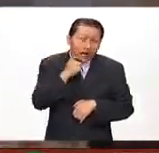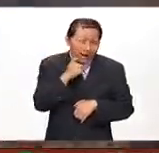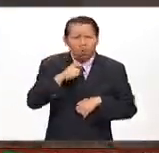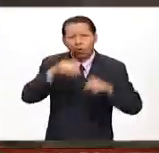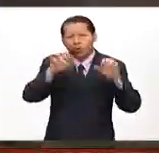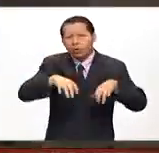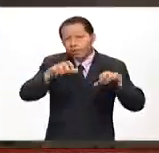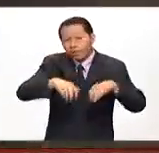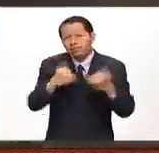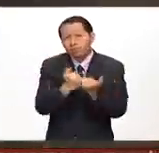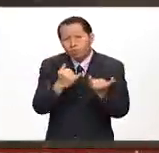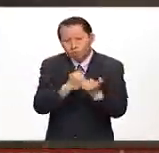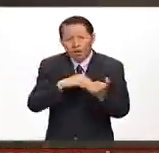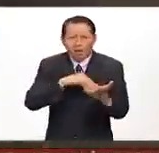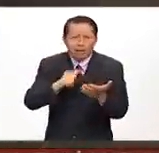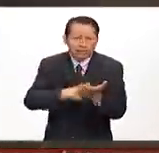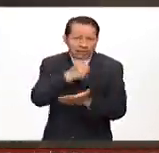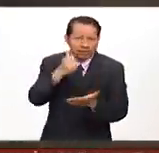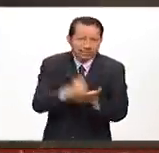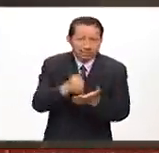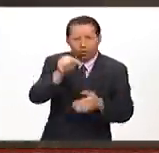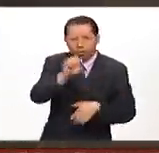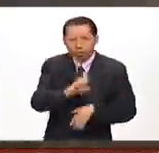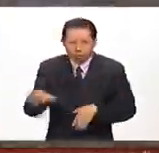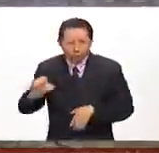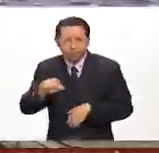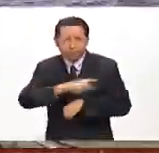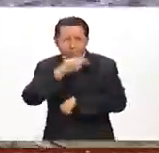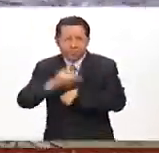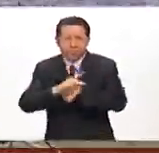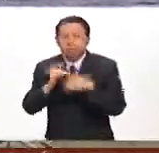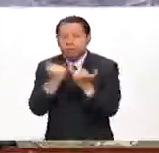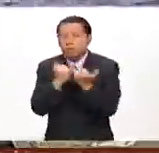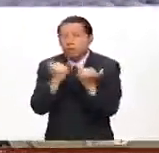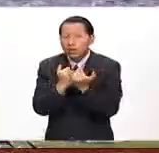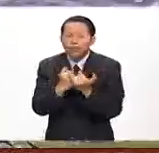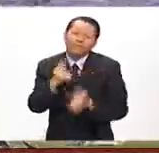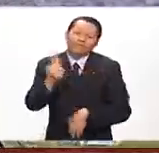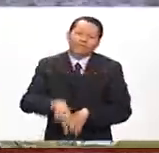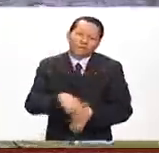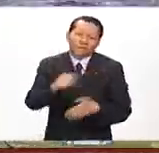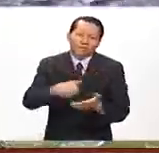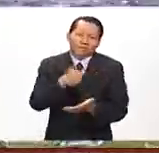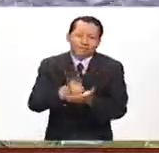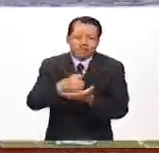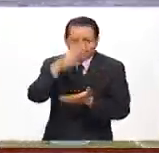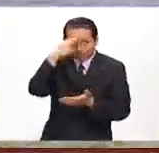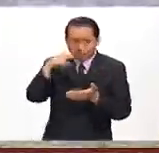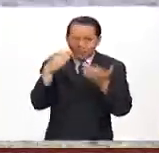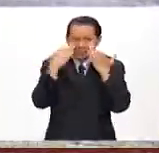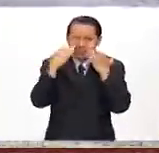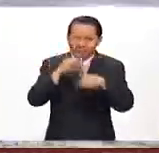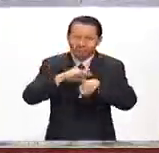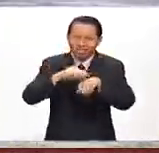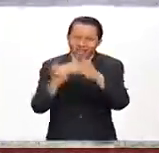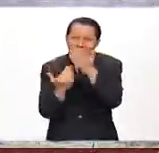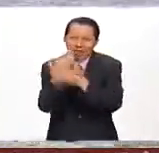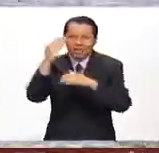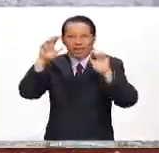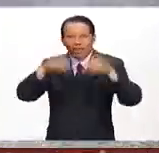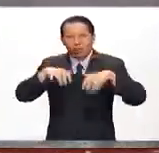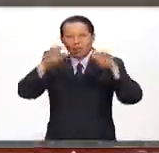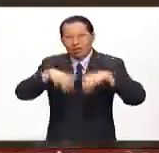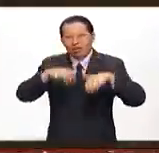de chubascos en el centro y sureste del país. Su efecto ya puede sentirse en la capital mexicana que amaneció